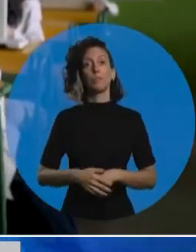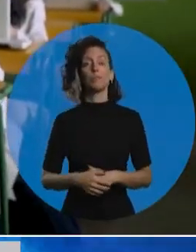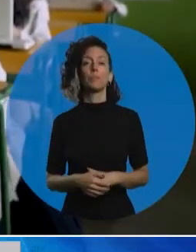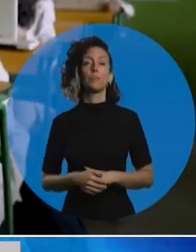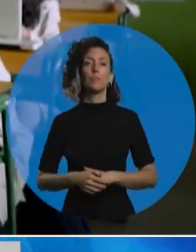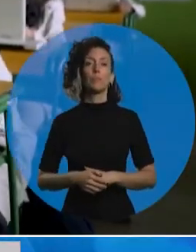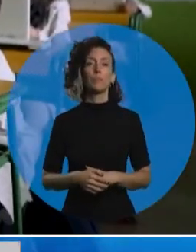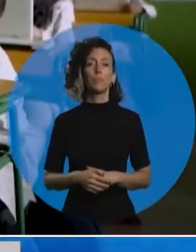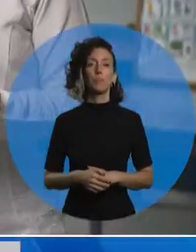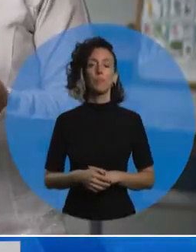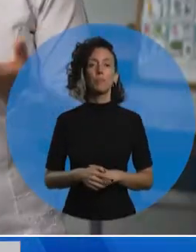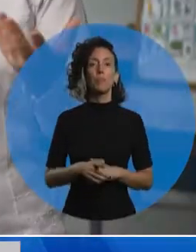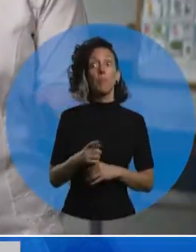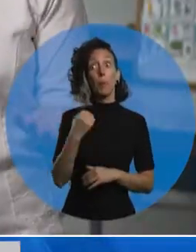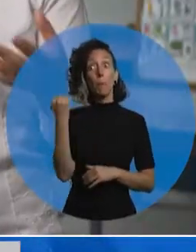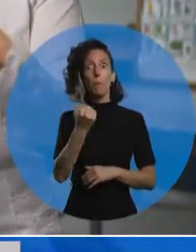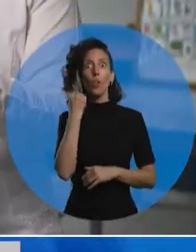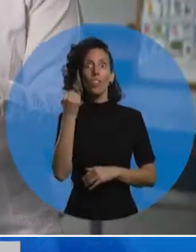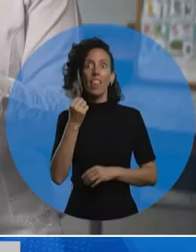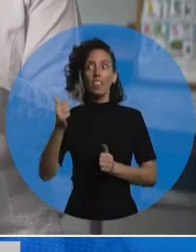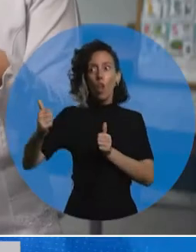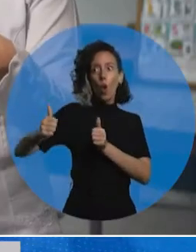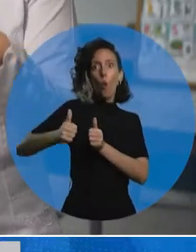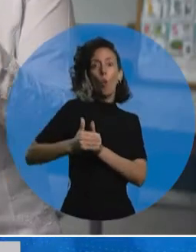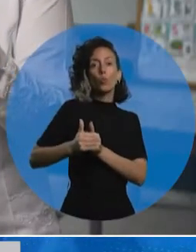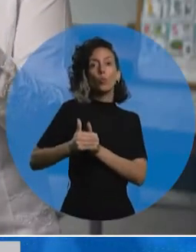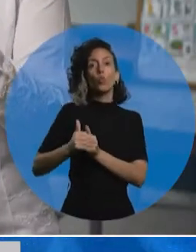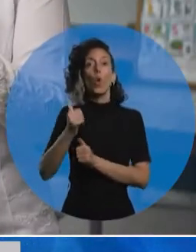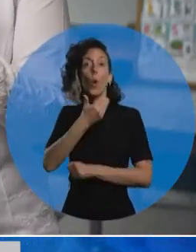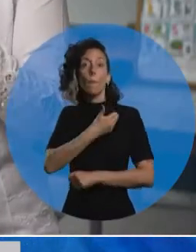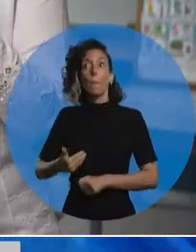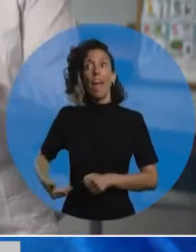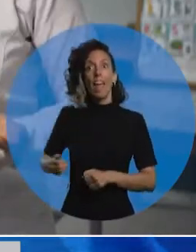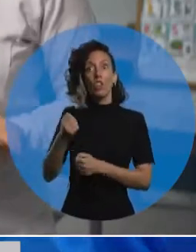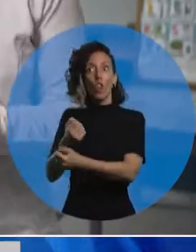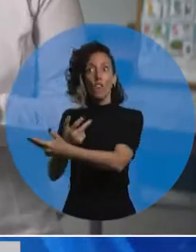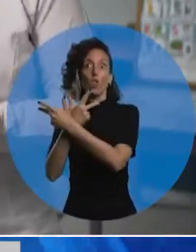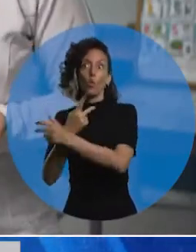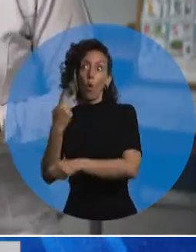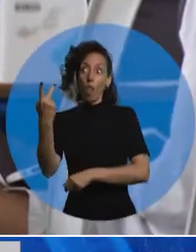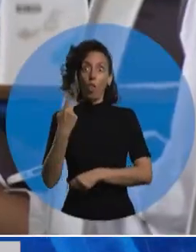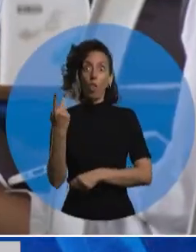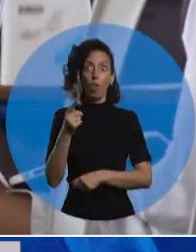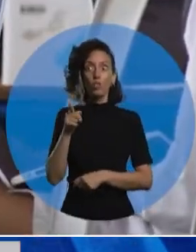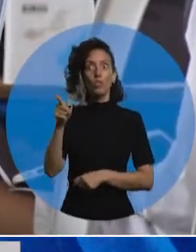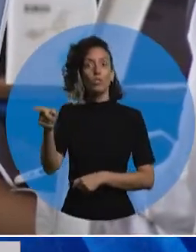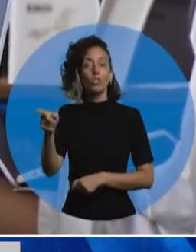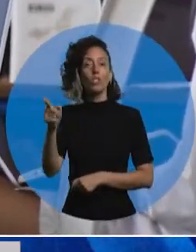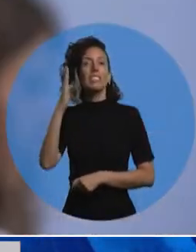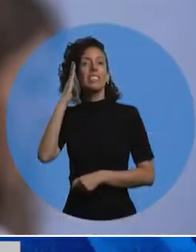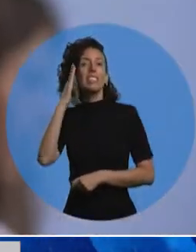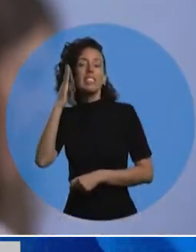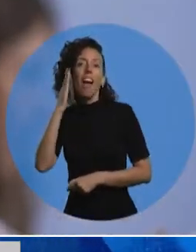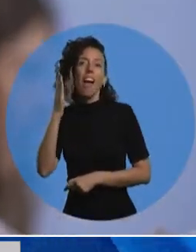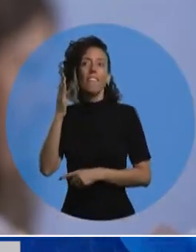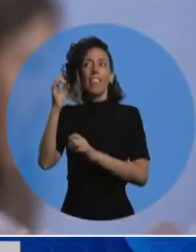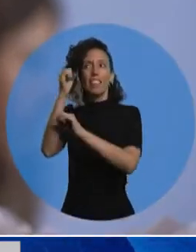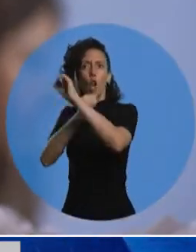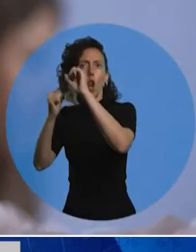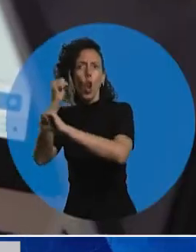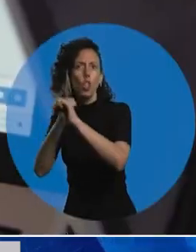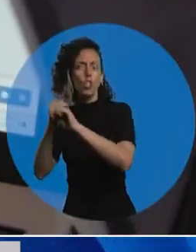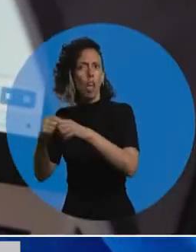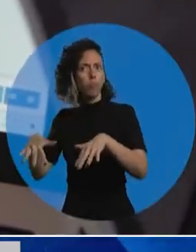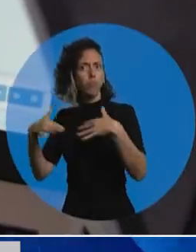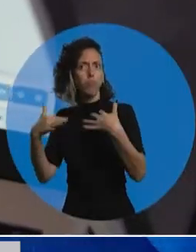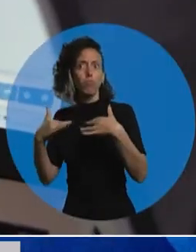el marco que desarrollamos de cómo se enseña la inteligencia artificial, donde hay una dimensión